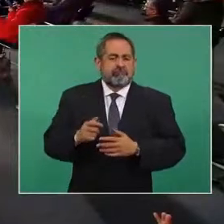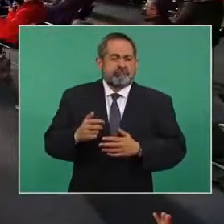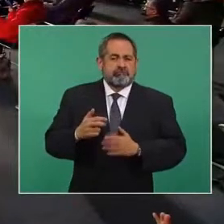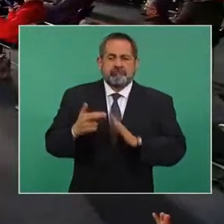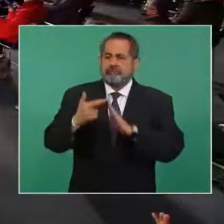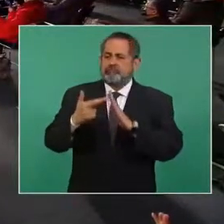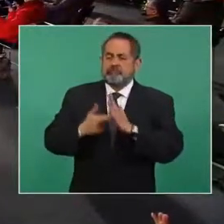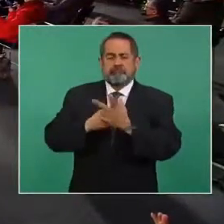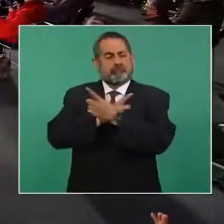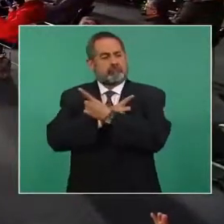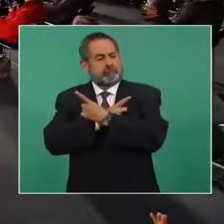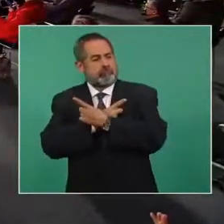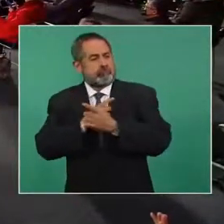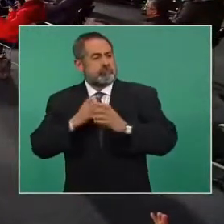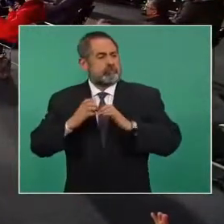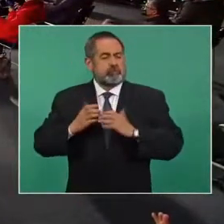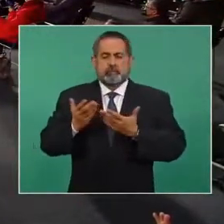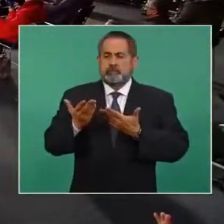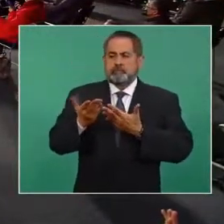corporal.